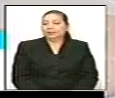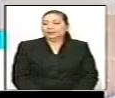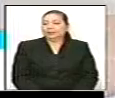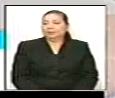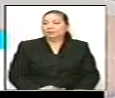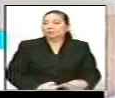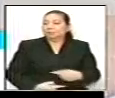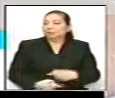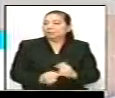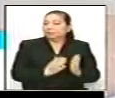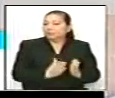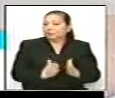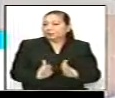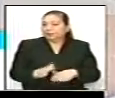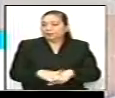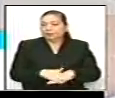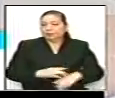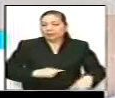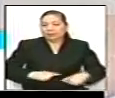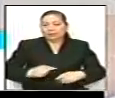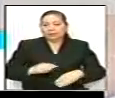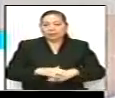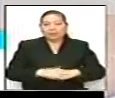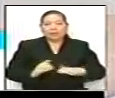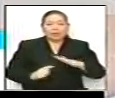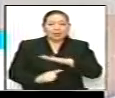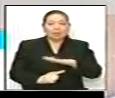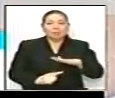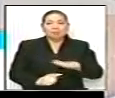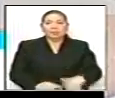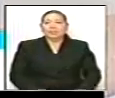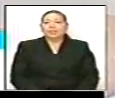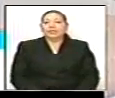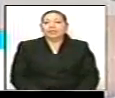se viene coordinando con la gerencia de gestión ambiental,